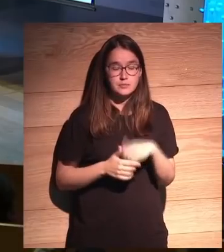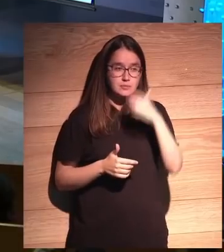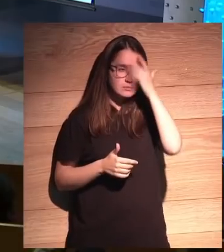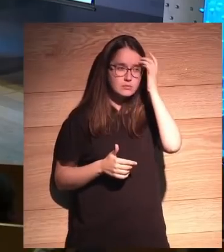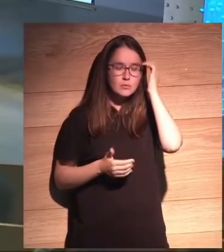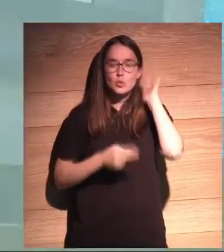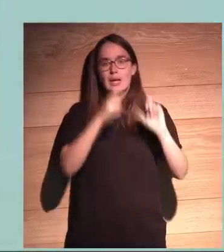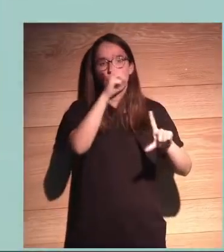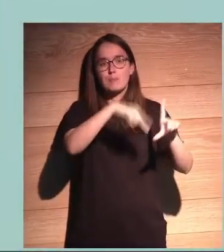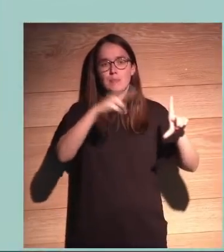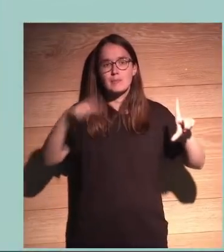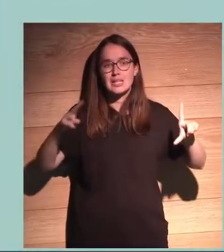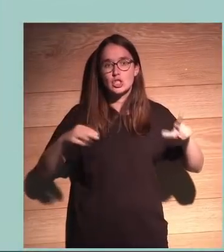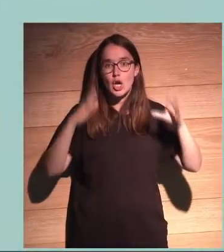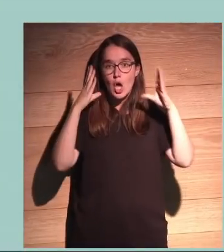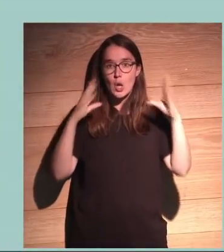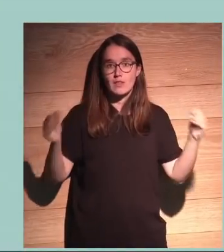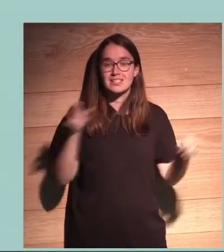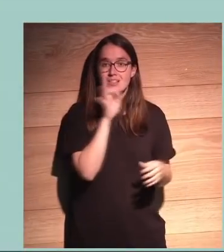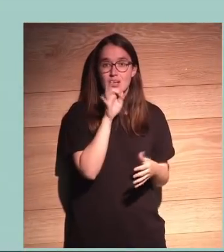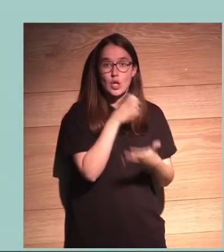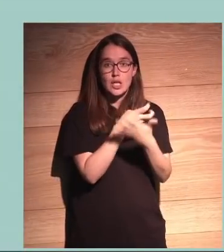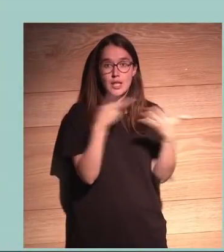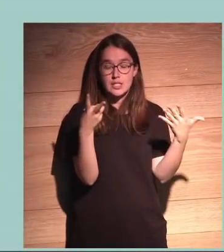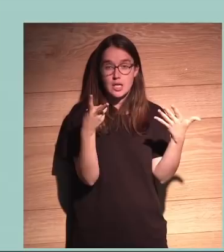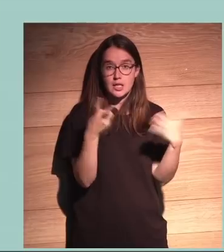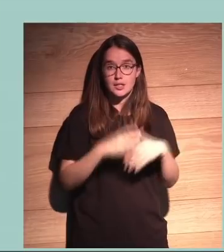que es una pintora holandesa del siglo XVII,